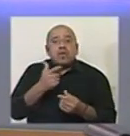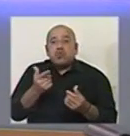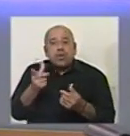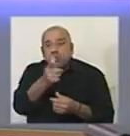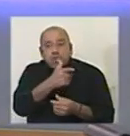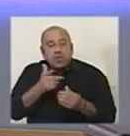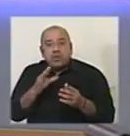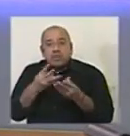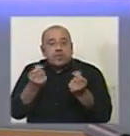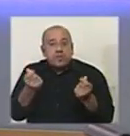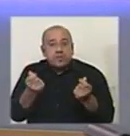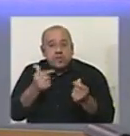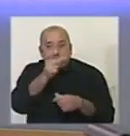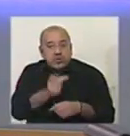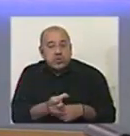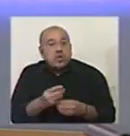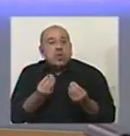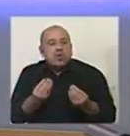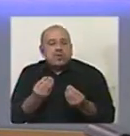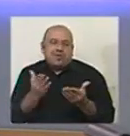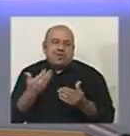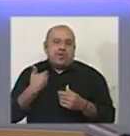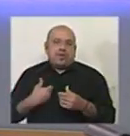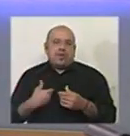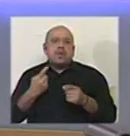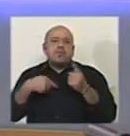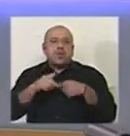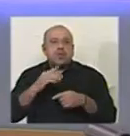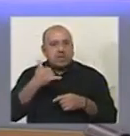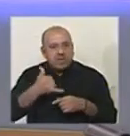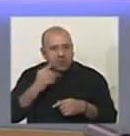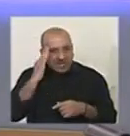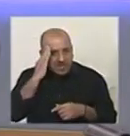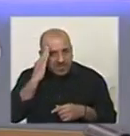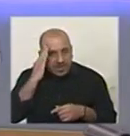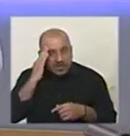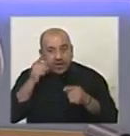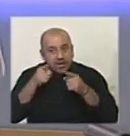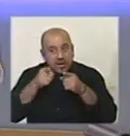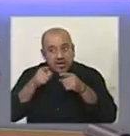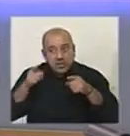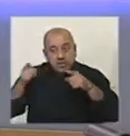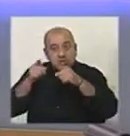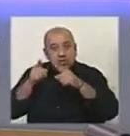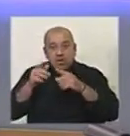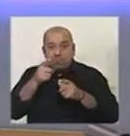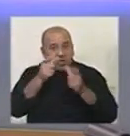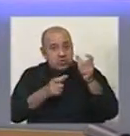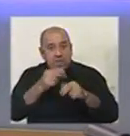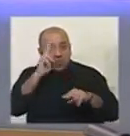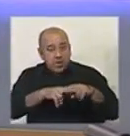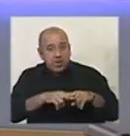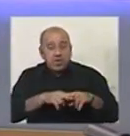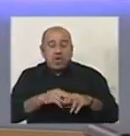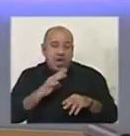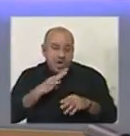tétricos de este, digamos, triste episodio, pero no debemos perder de vista que están dispuestos a sacrificar más personas, porque hay más gente